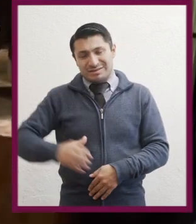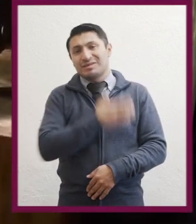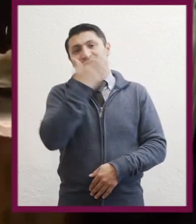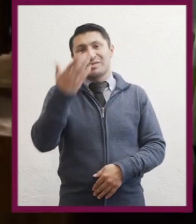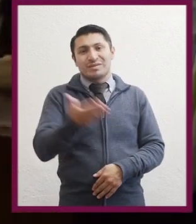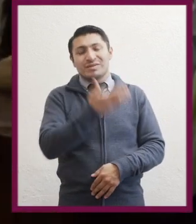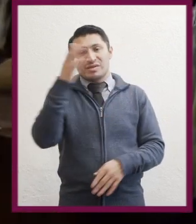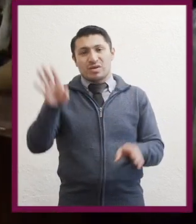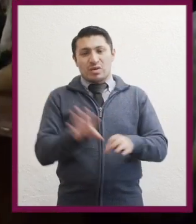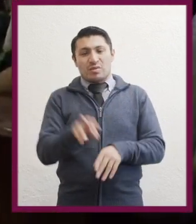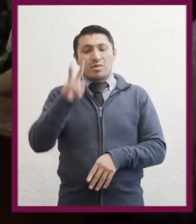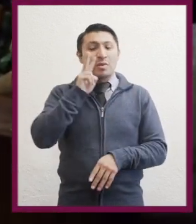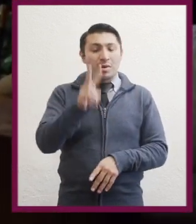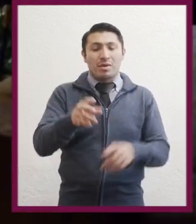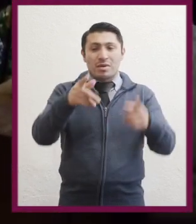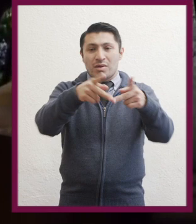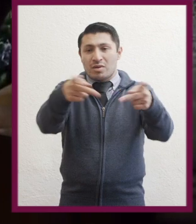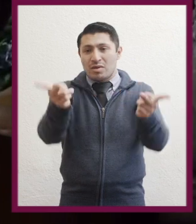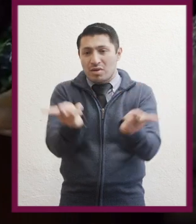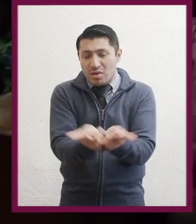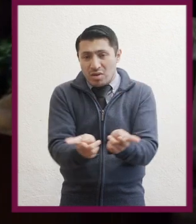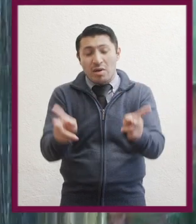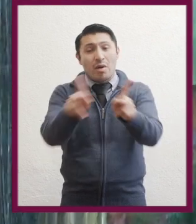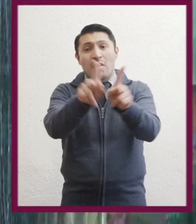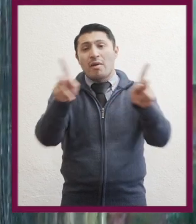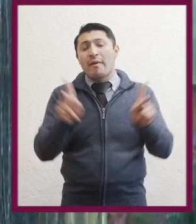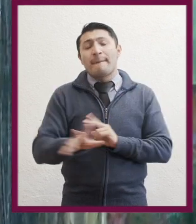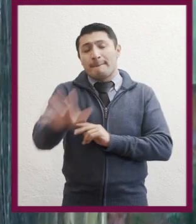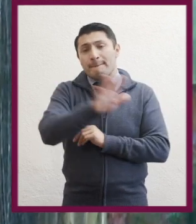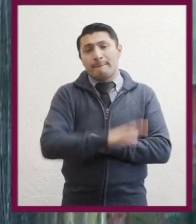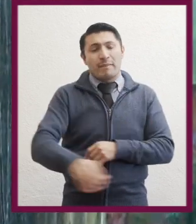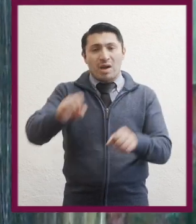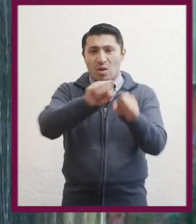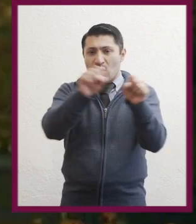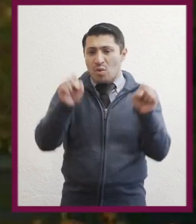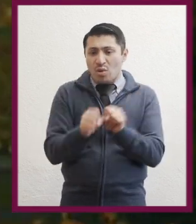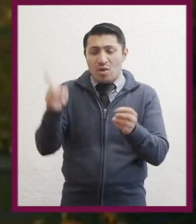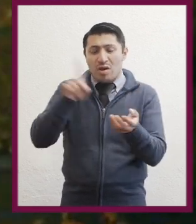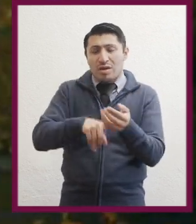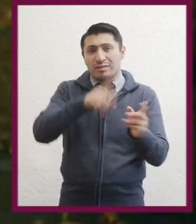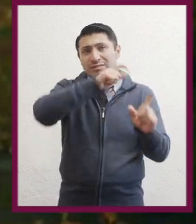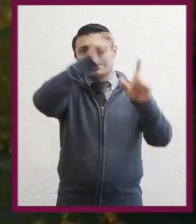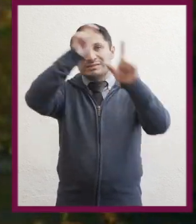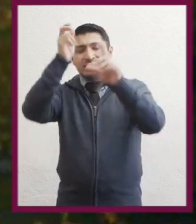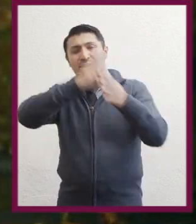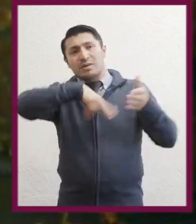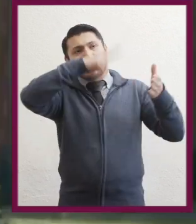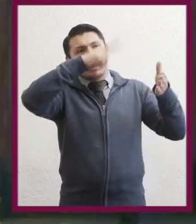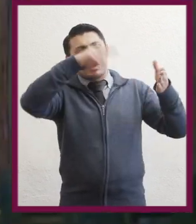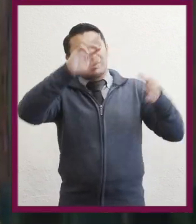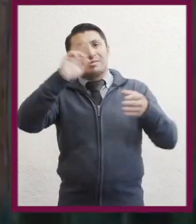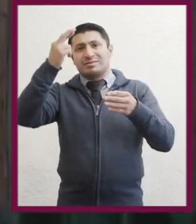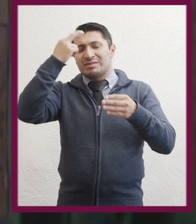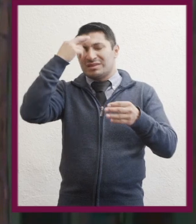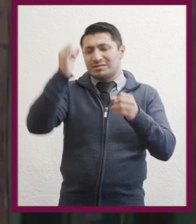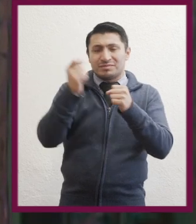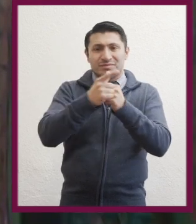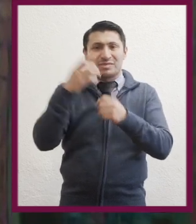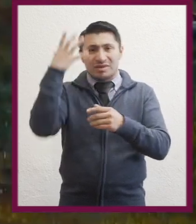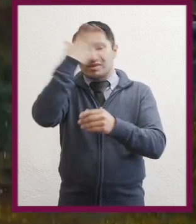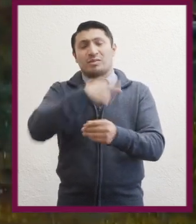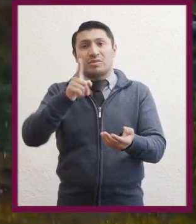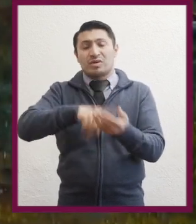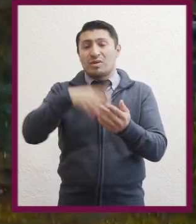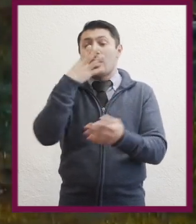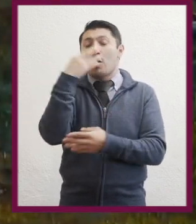Rumbo, que conserva el patio y los salones interiores, adornados con pinturas que recuerdan algunos puntos emblemáticos de